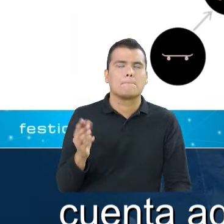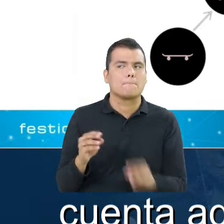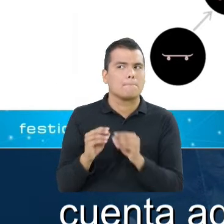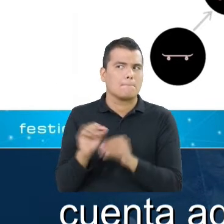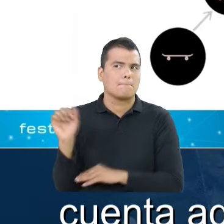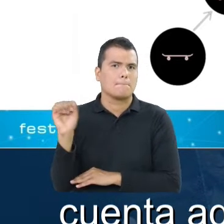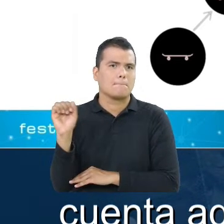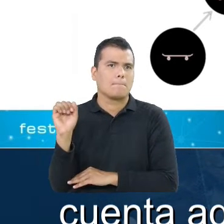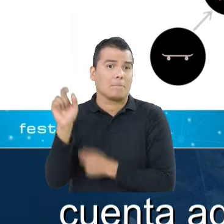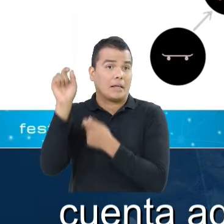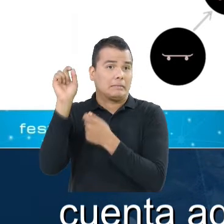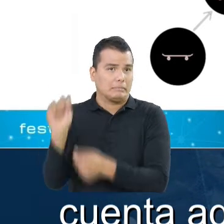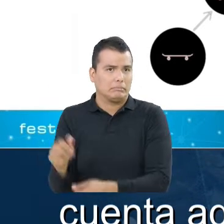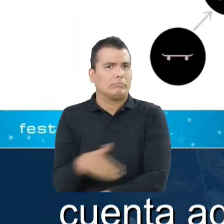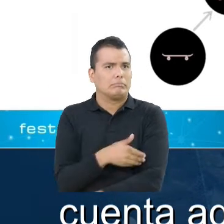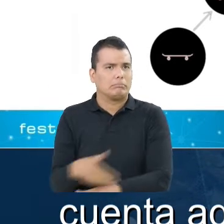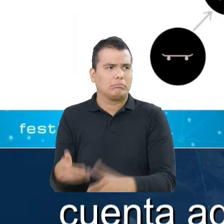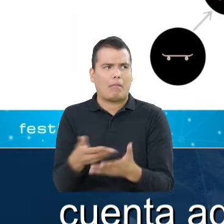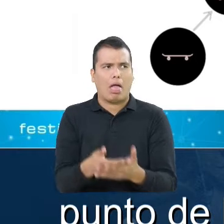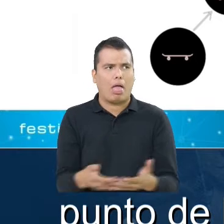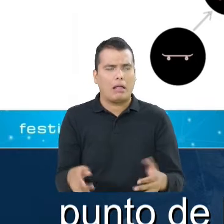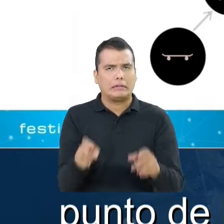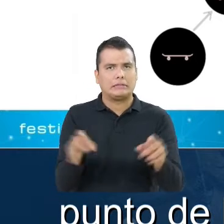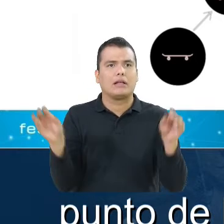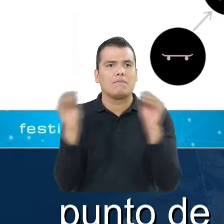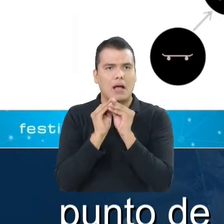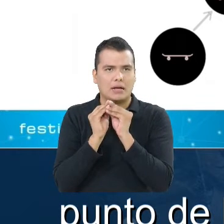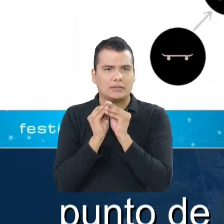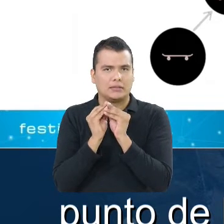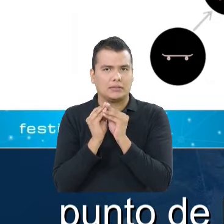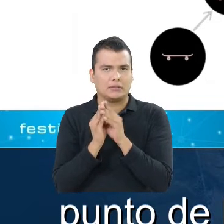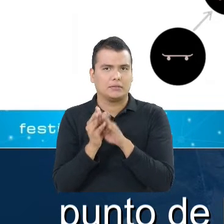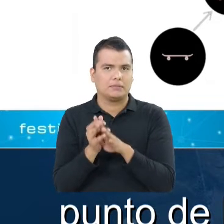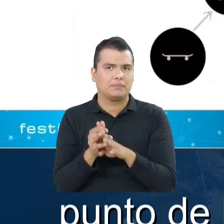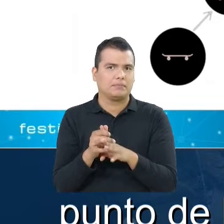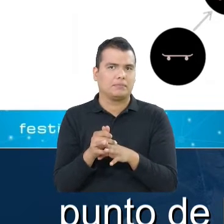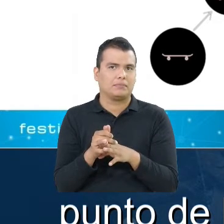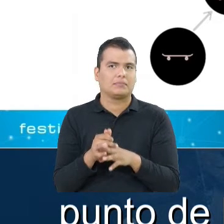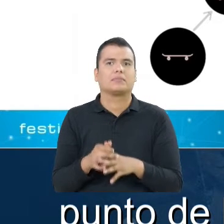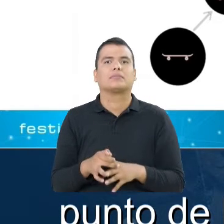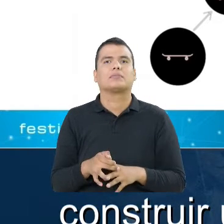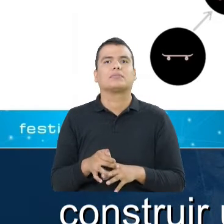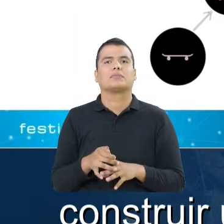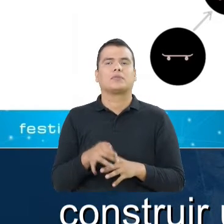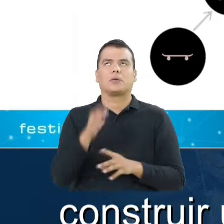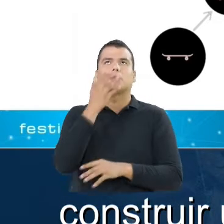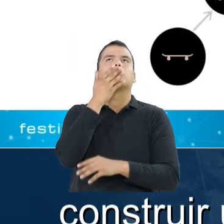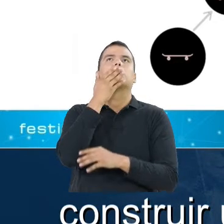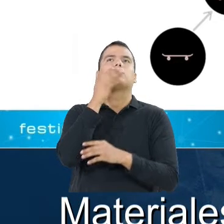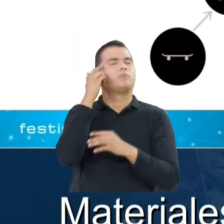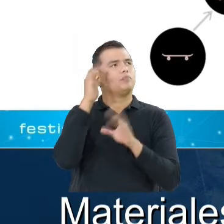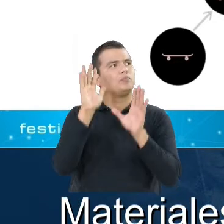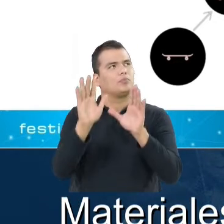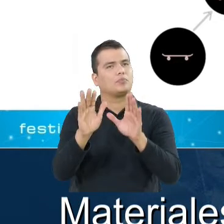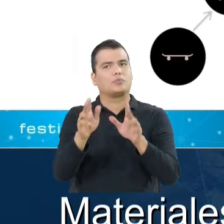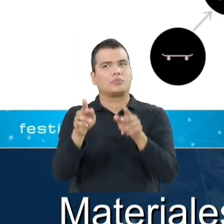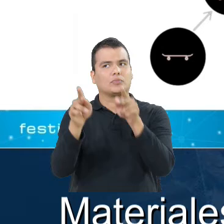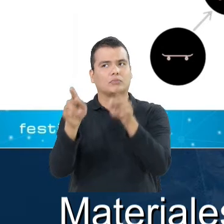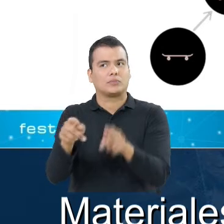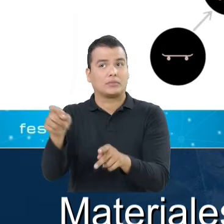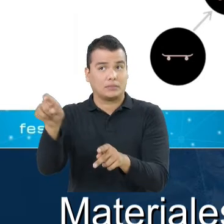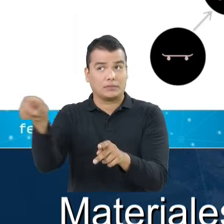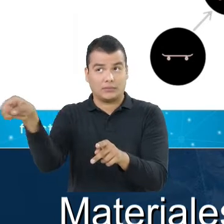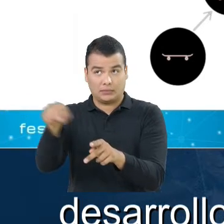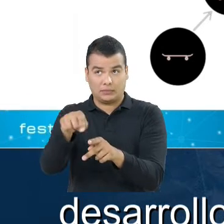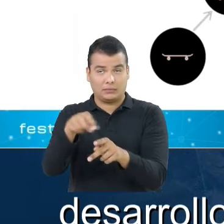carro? Un montón de dinero en materiales, ingenieros, tecnología, desarrollo, en fin. Yo primero quiero saber si esa persona si quiere ser